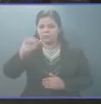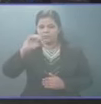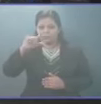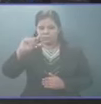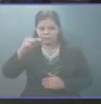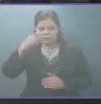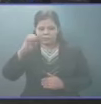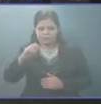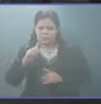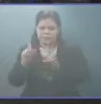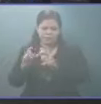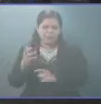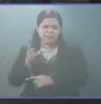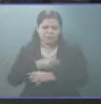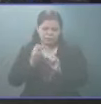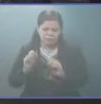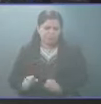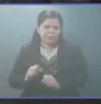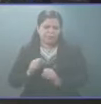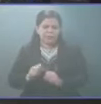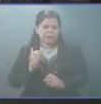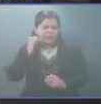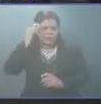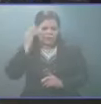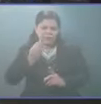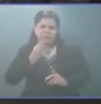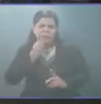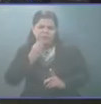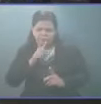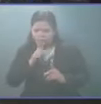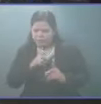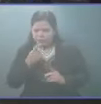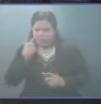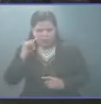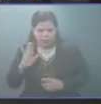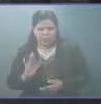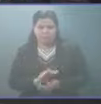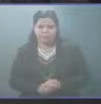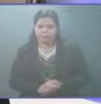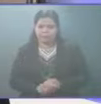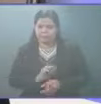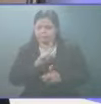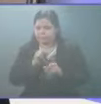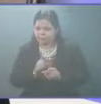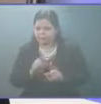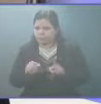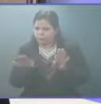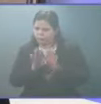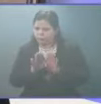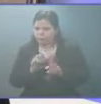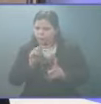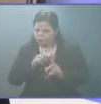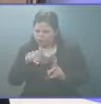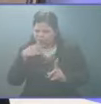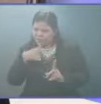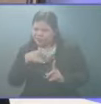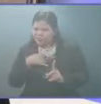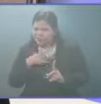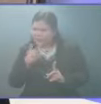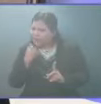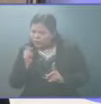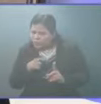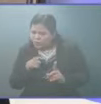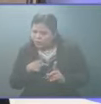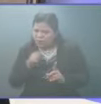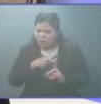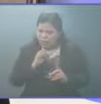fáciles que uno se las puede hacer al adulto mayor. Por ejemplo, son preguntas cerradas. ¿Se siente usted inútil? Y las respuestas son